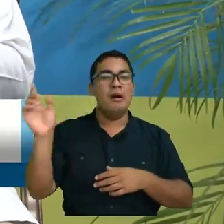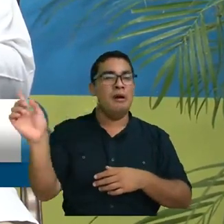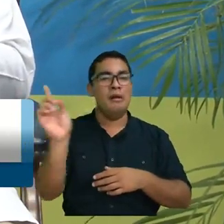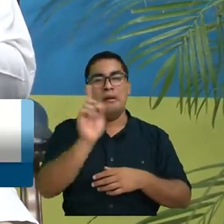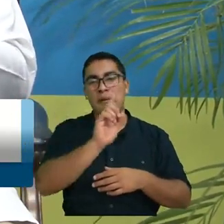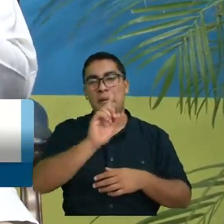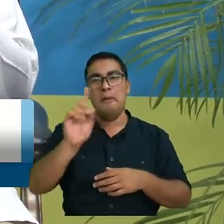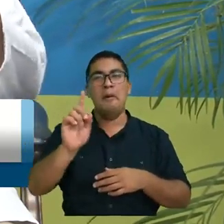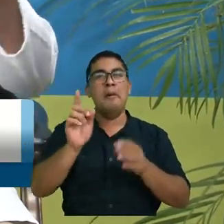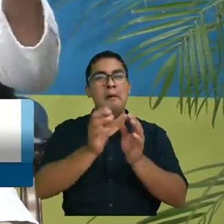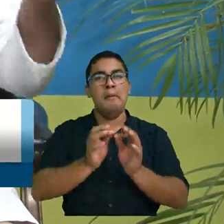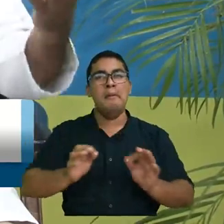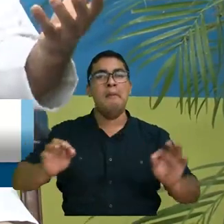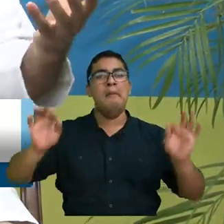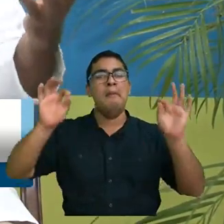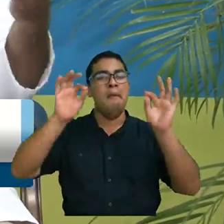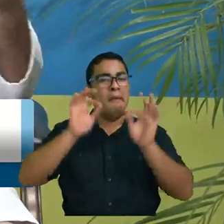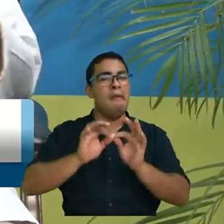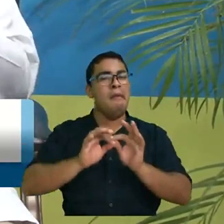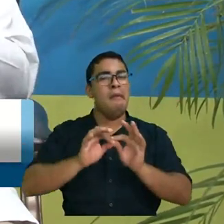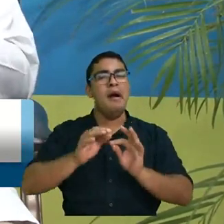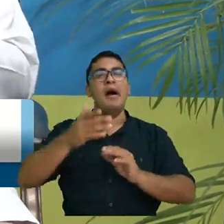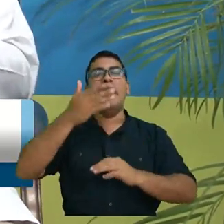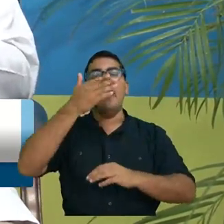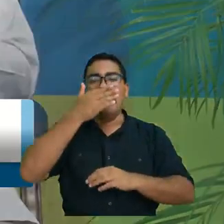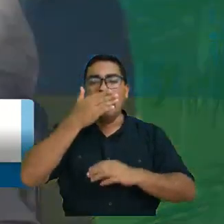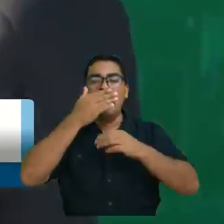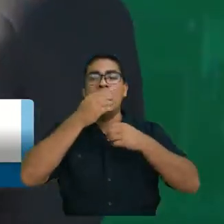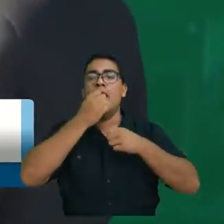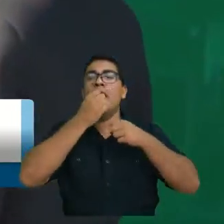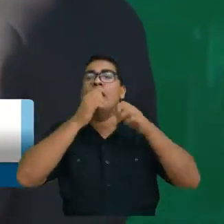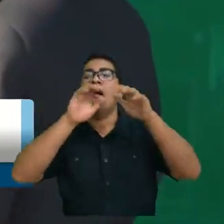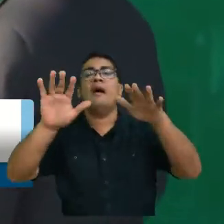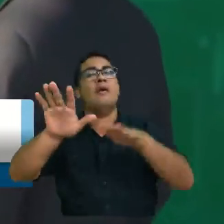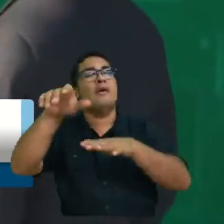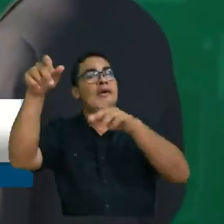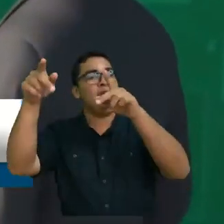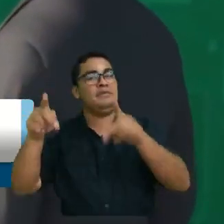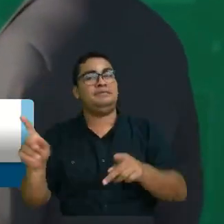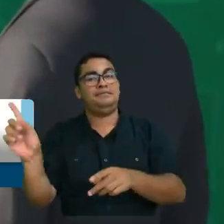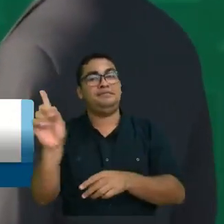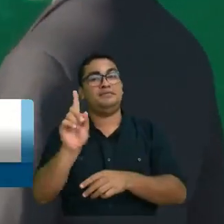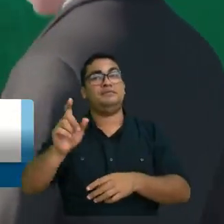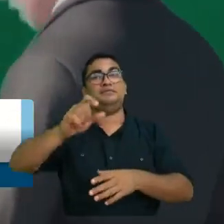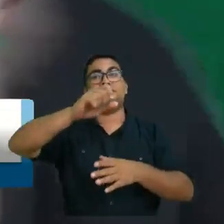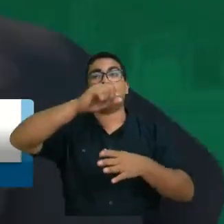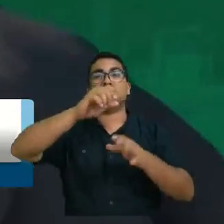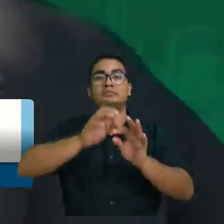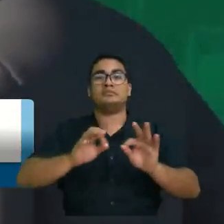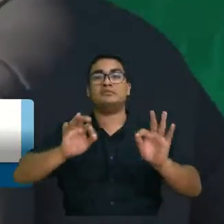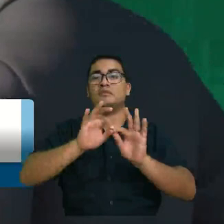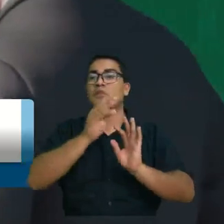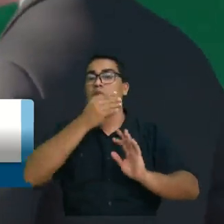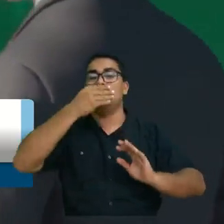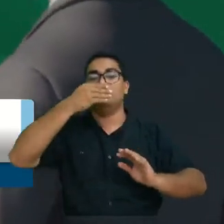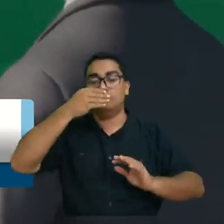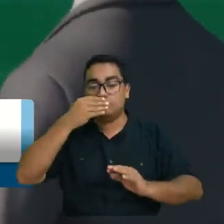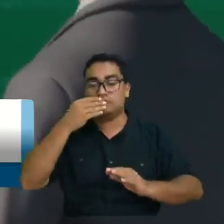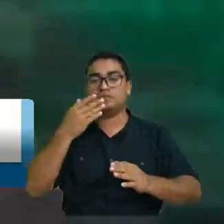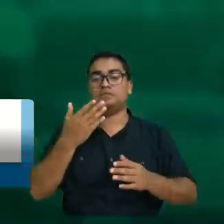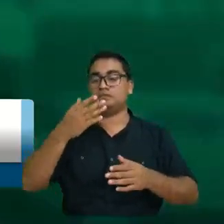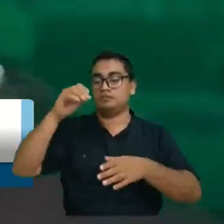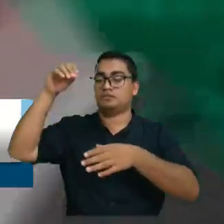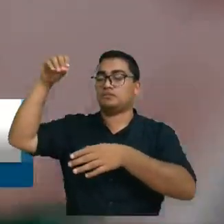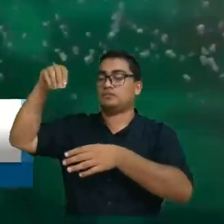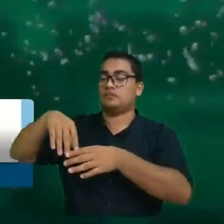para estornudar, para no estornudarle en la cara a las demás personas que tenemos a nuestro alrededor, utilizar siempre una toallita desechable o un pañuelo,